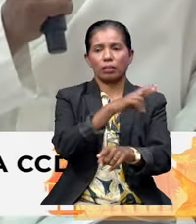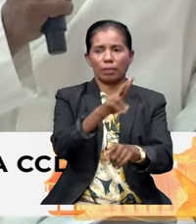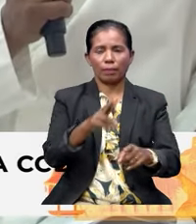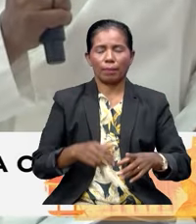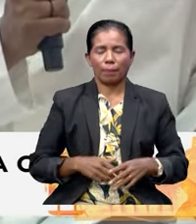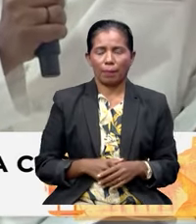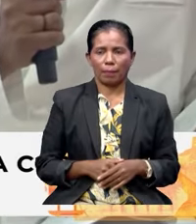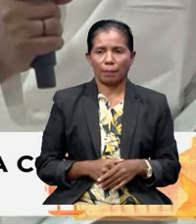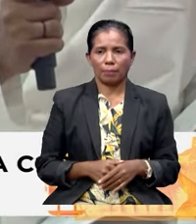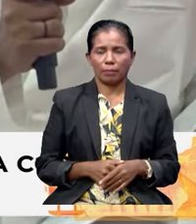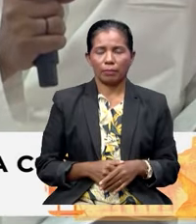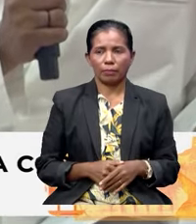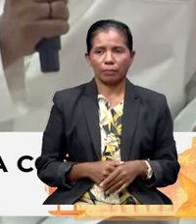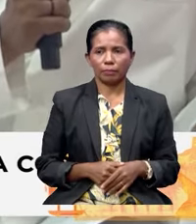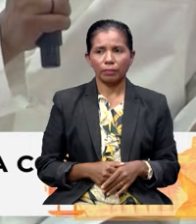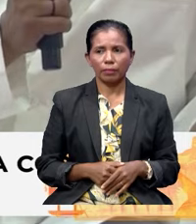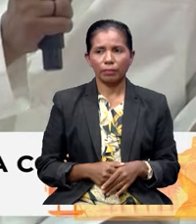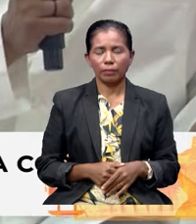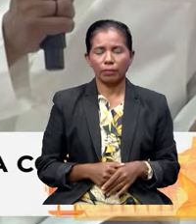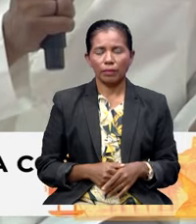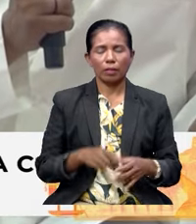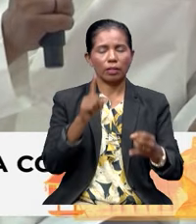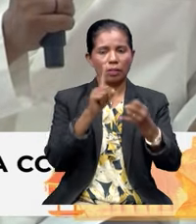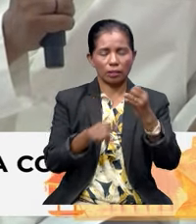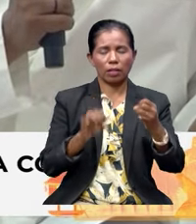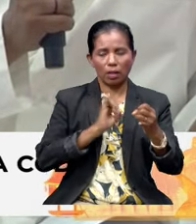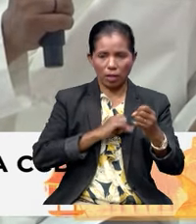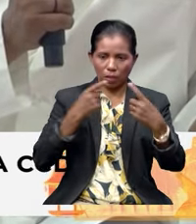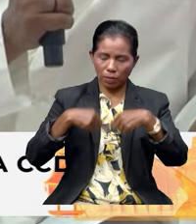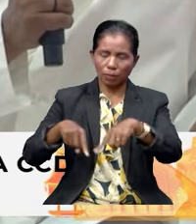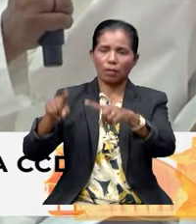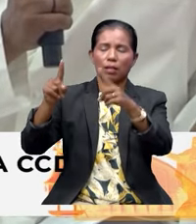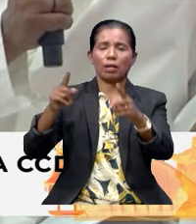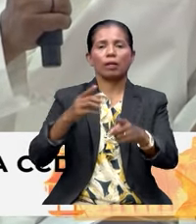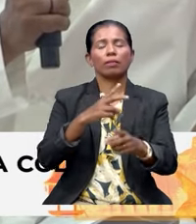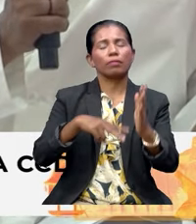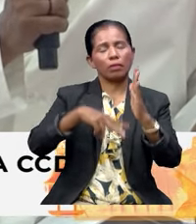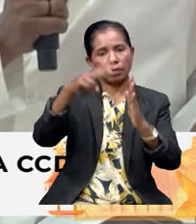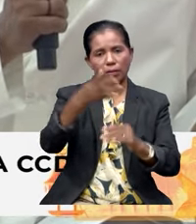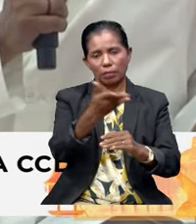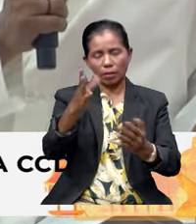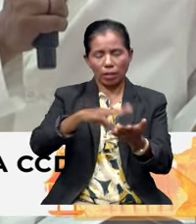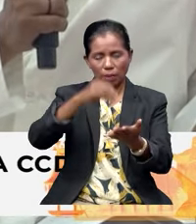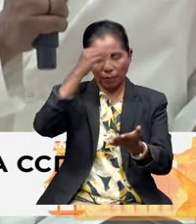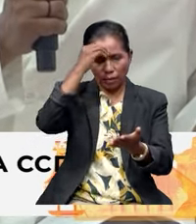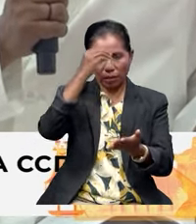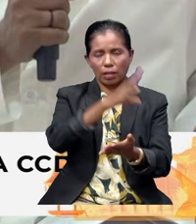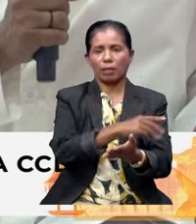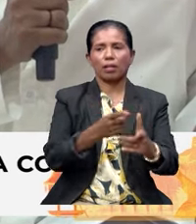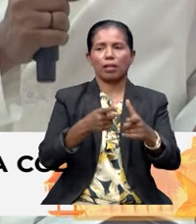última cosa. Antes de ir, punto molo kauba, valor ir a nebeit emitingue aprende lutan, ne